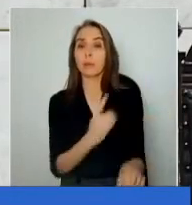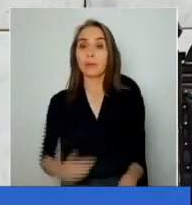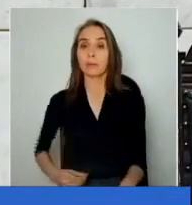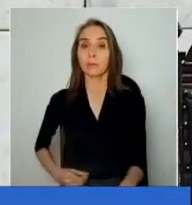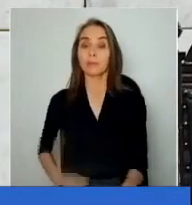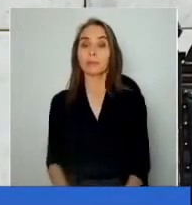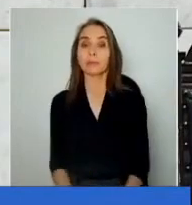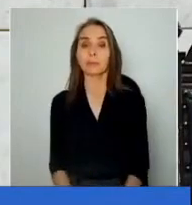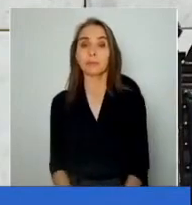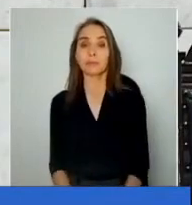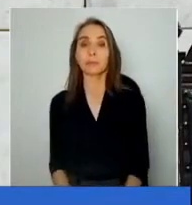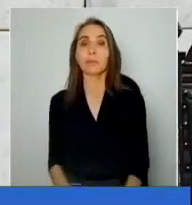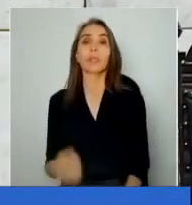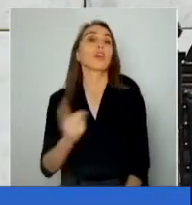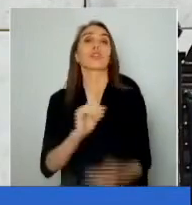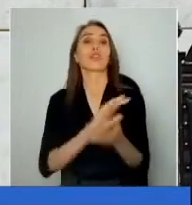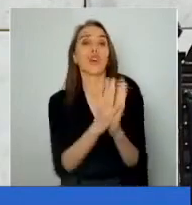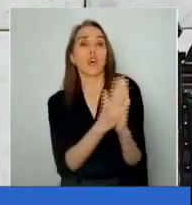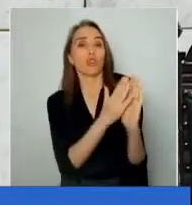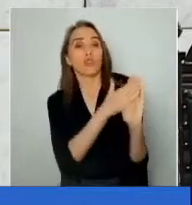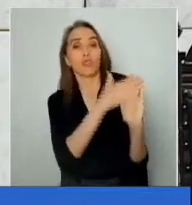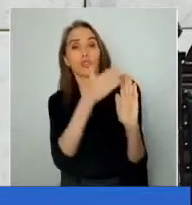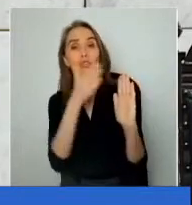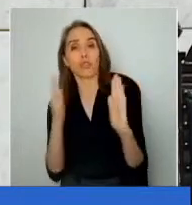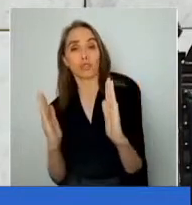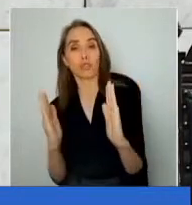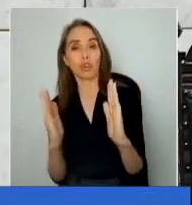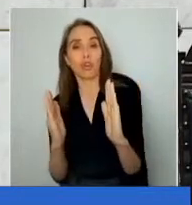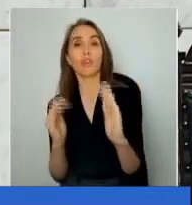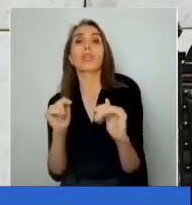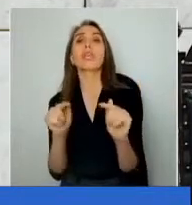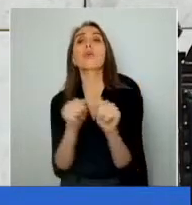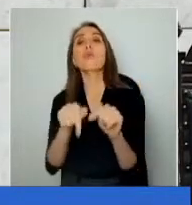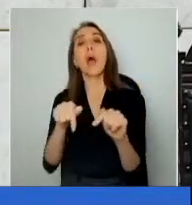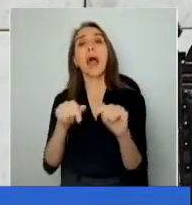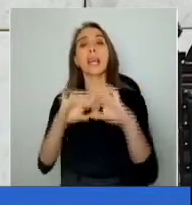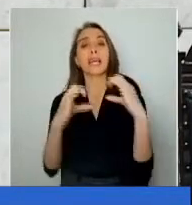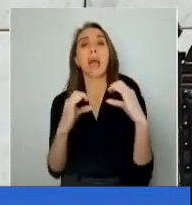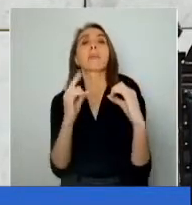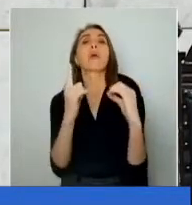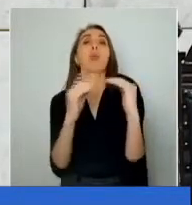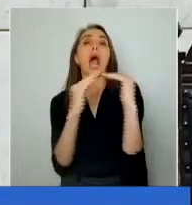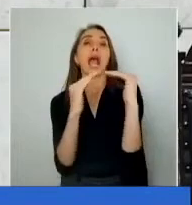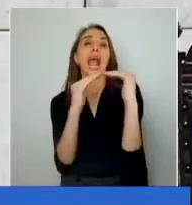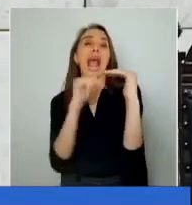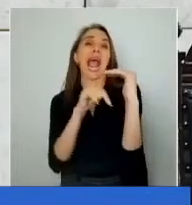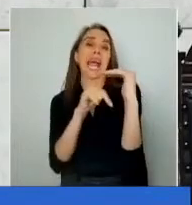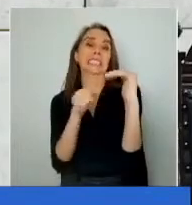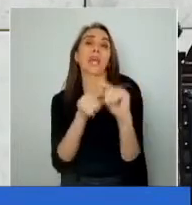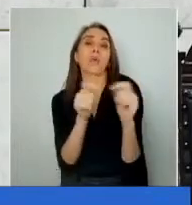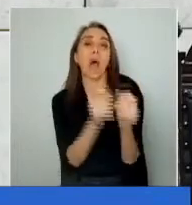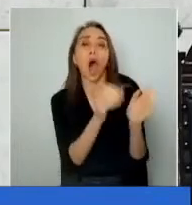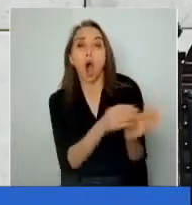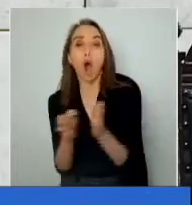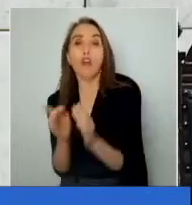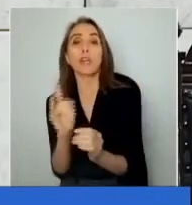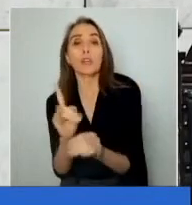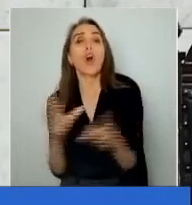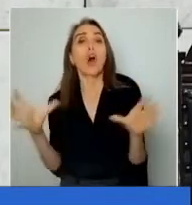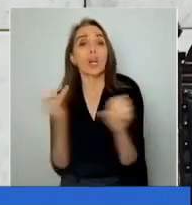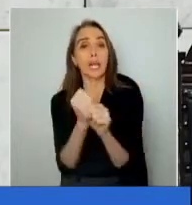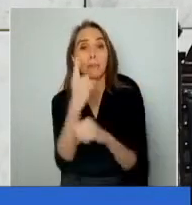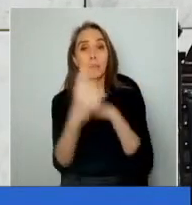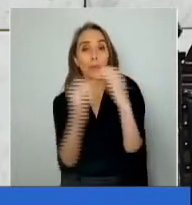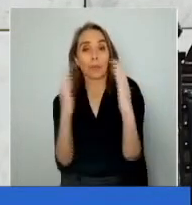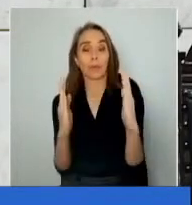pero no todo ha sido poner orden en la casa durante este periodo nos comprometimos rápidamente en desempolvar y agilizar